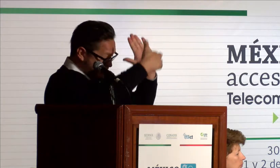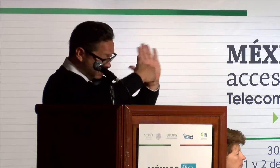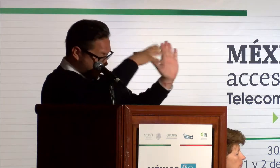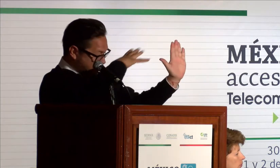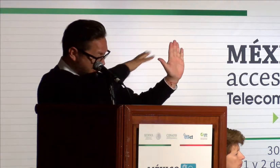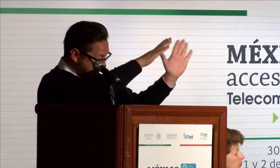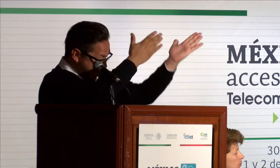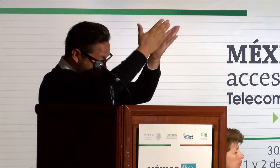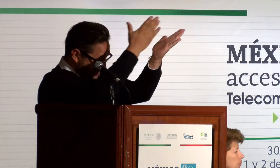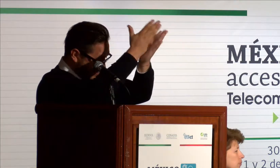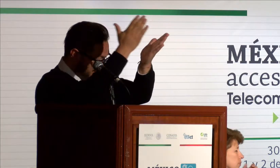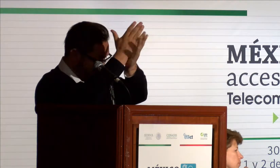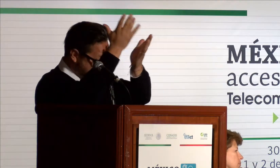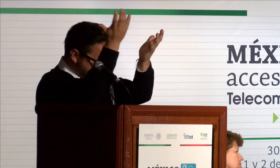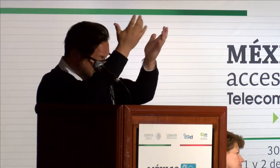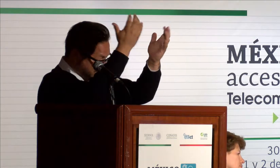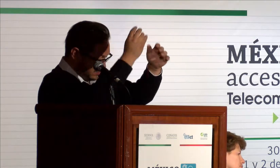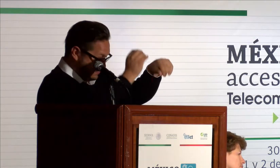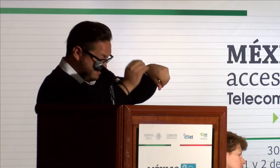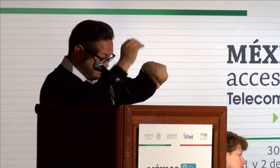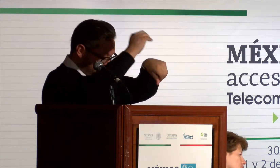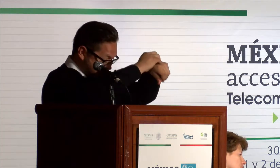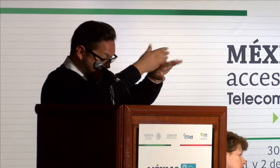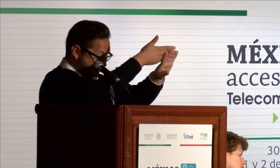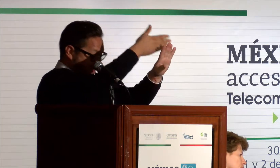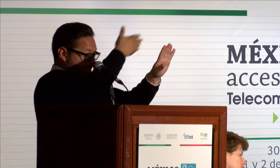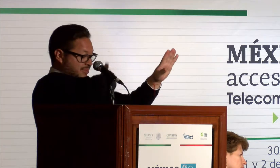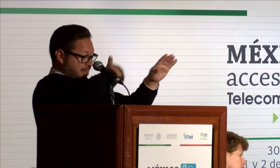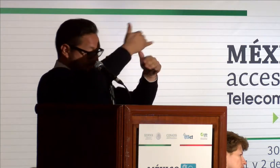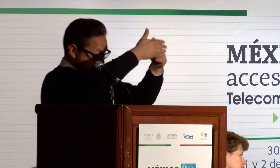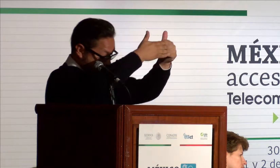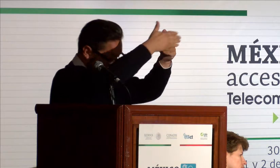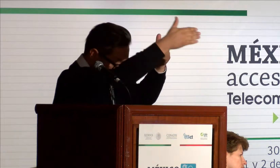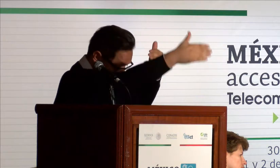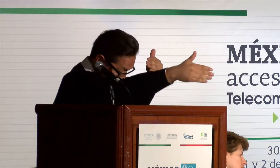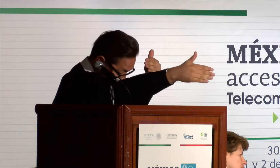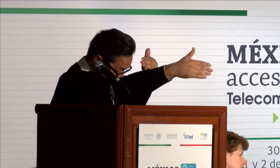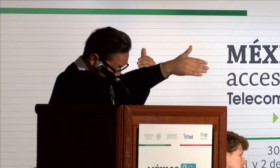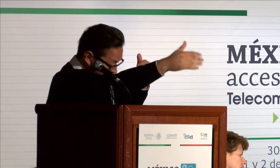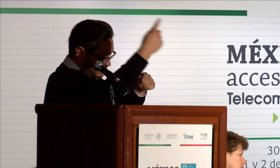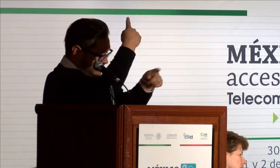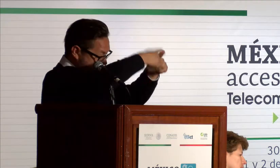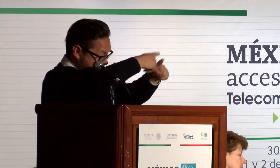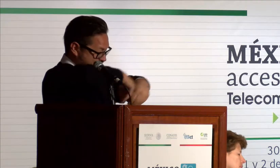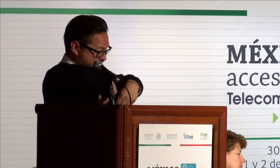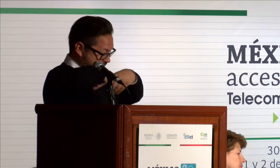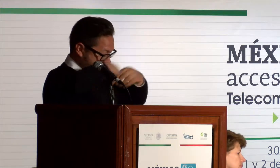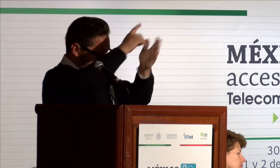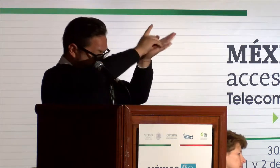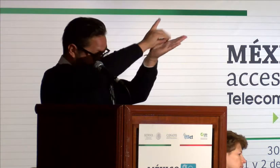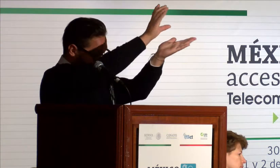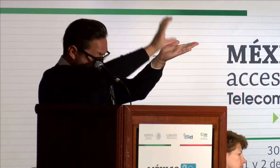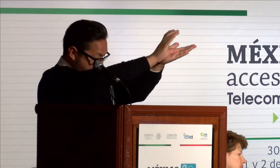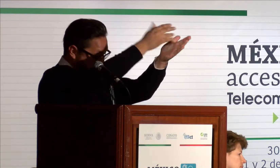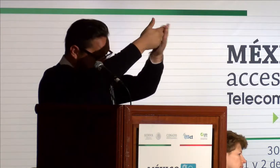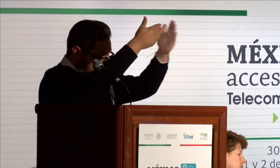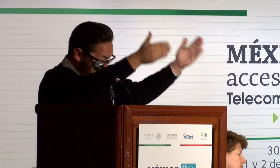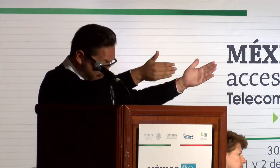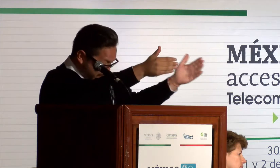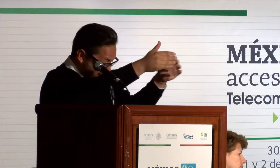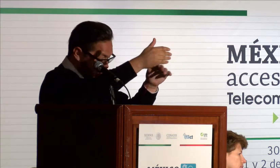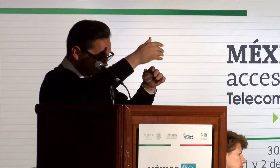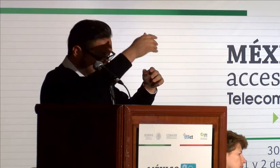Perdón, número 5. El Instituto Federal de Telecomunicaciones está por publicar los lineamientos generales de accesibilidad, hecho que marca un antes